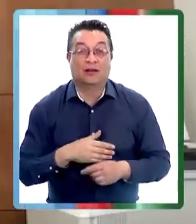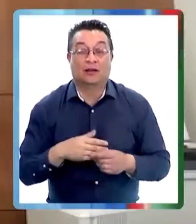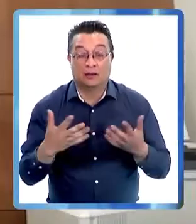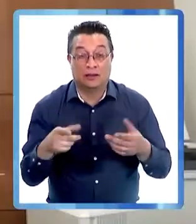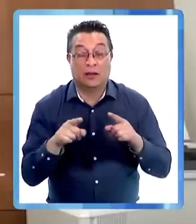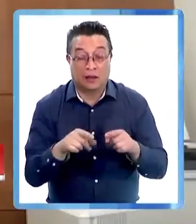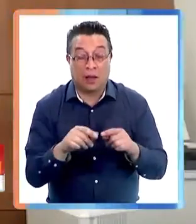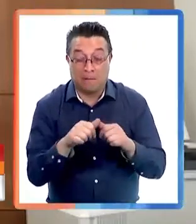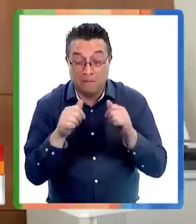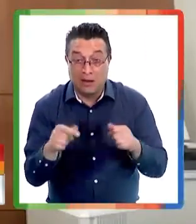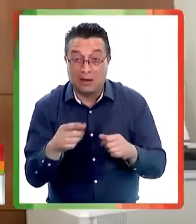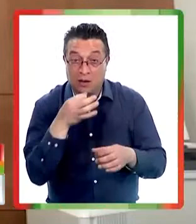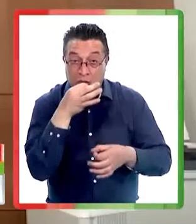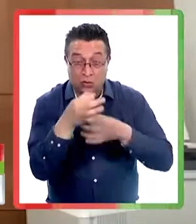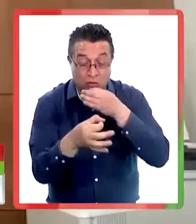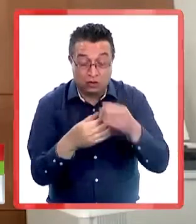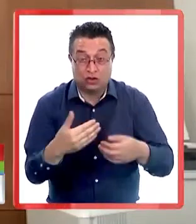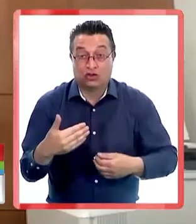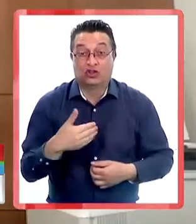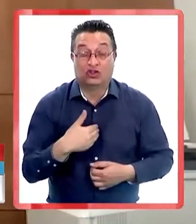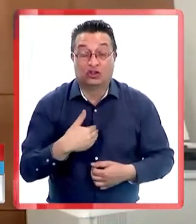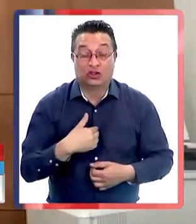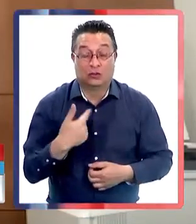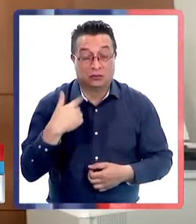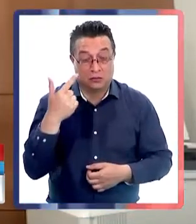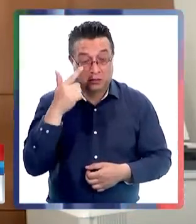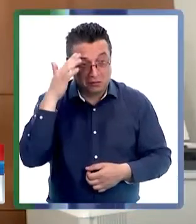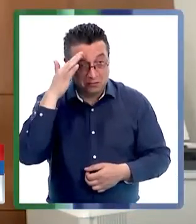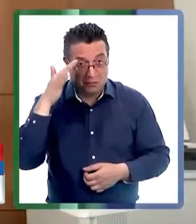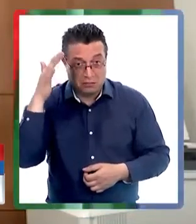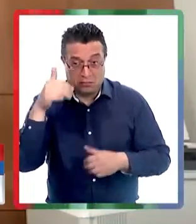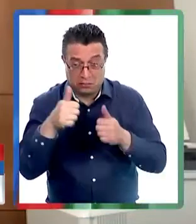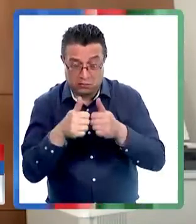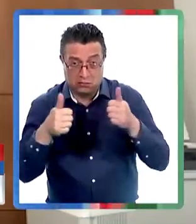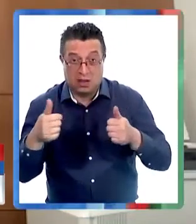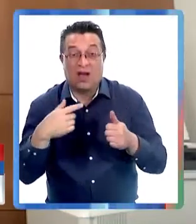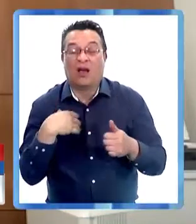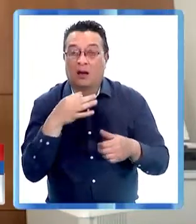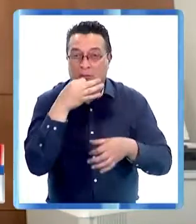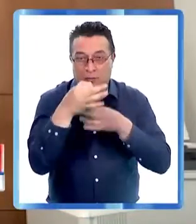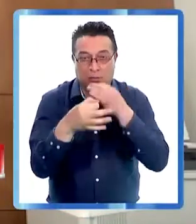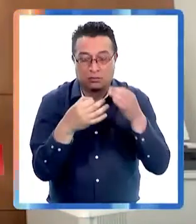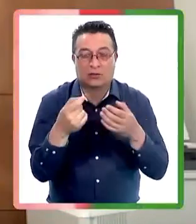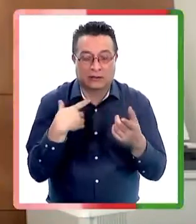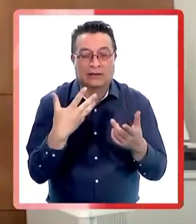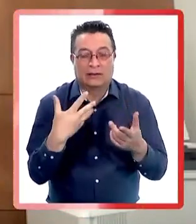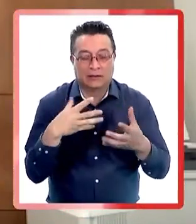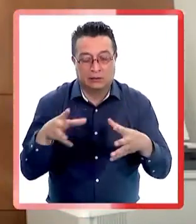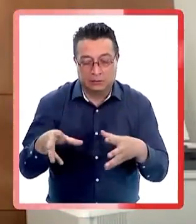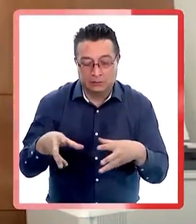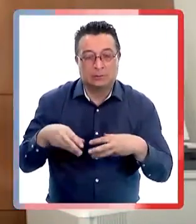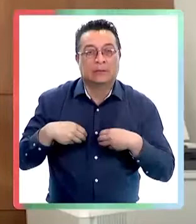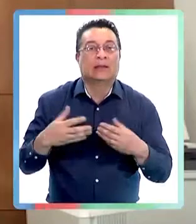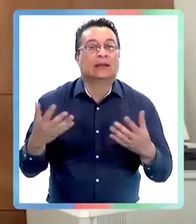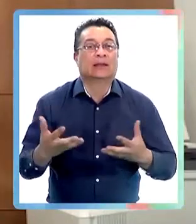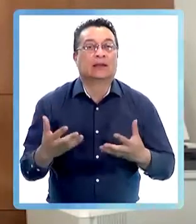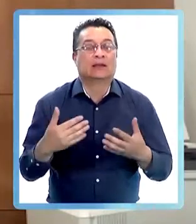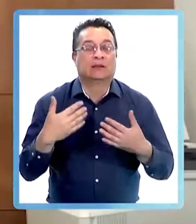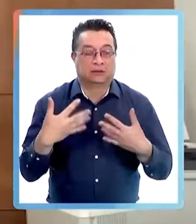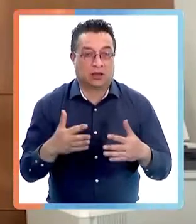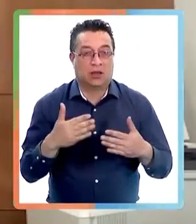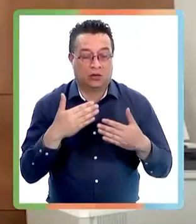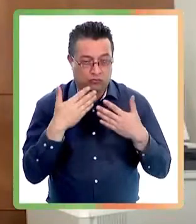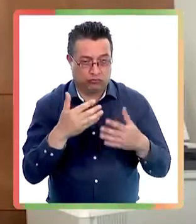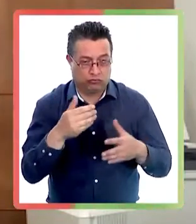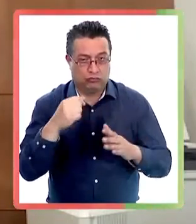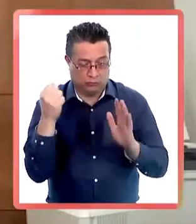que contarte yo misma lo que pensamos como ejecutivo, me gustaría contarte un poco lo que hemos recogido, porque cuando